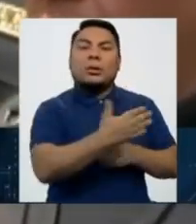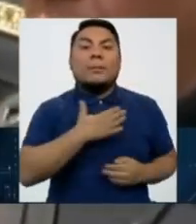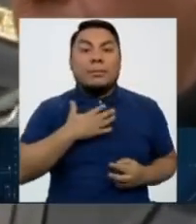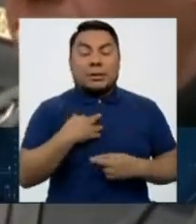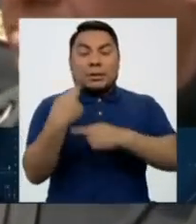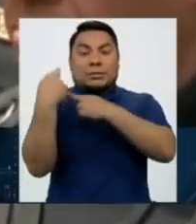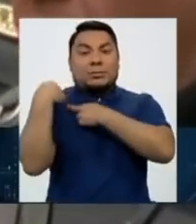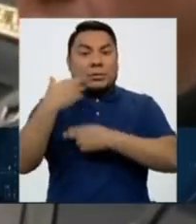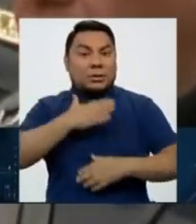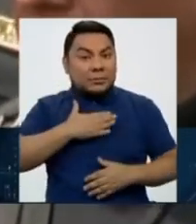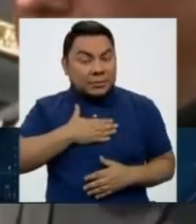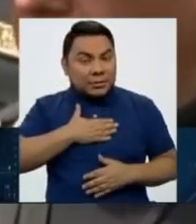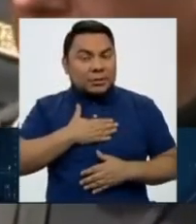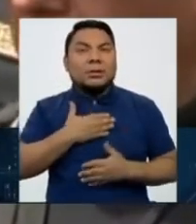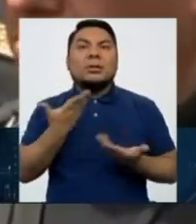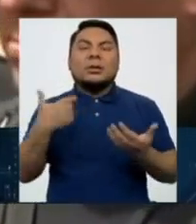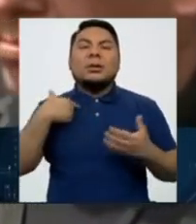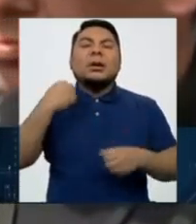responsabilidad mía es hacer